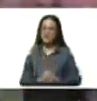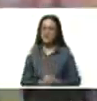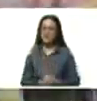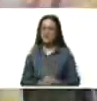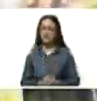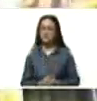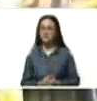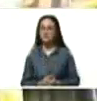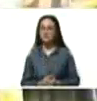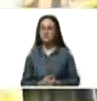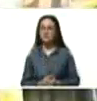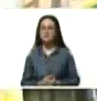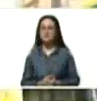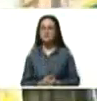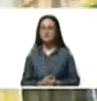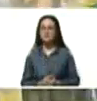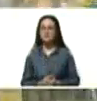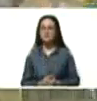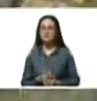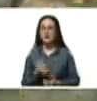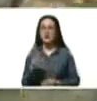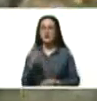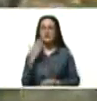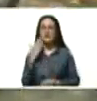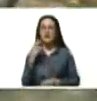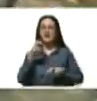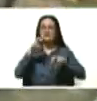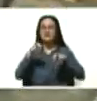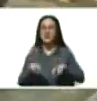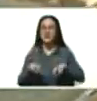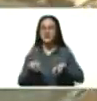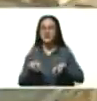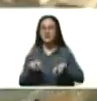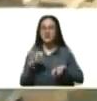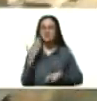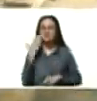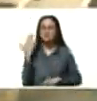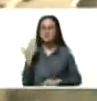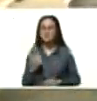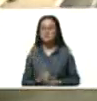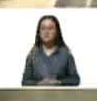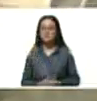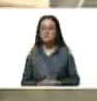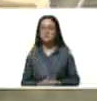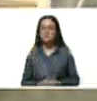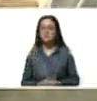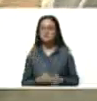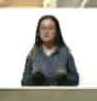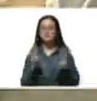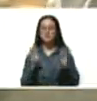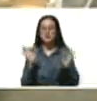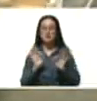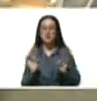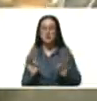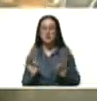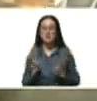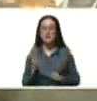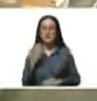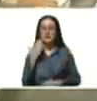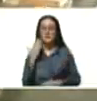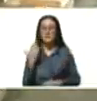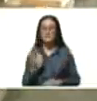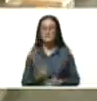tenemos entonces, ¿qué tenemos aquí, Carlos? Los asientos, presidente. Los asientos. Usted va a ver un nuevo diseño del ¿qué me pueden contar? Por